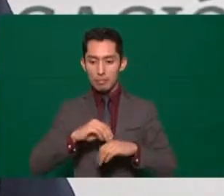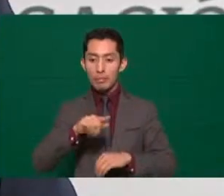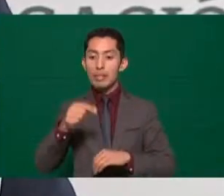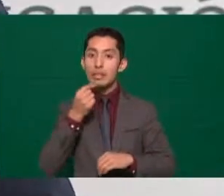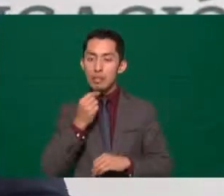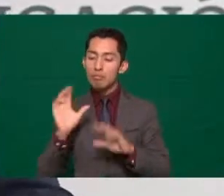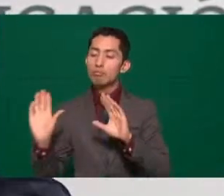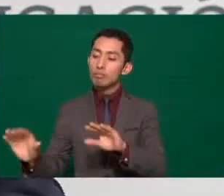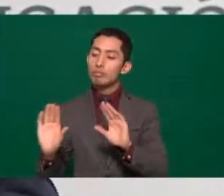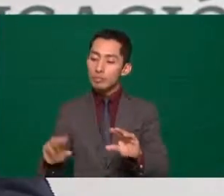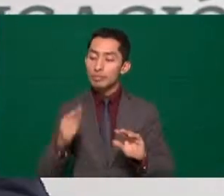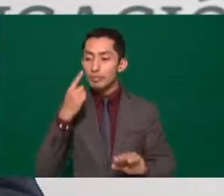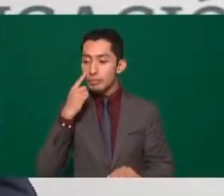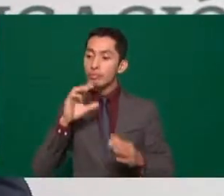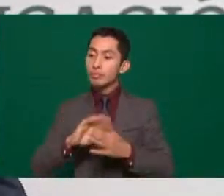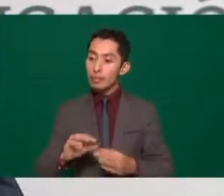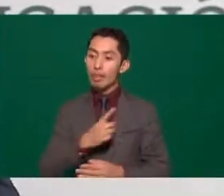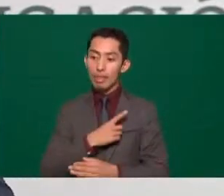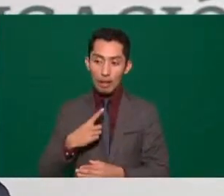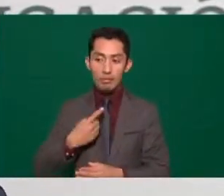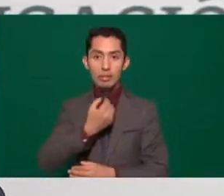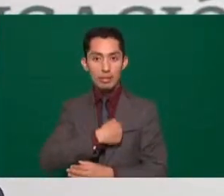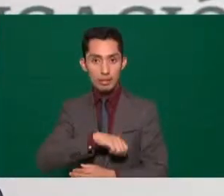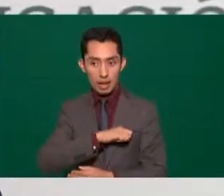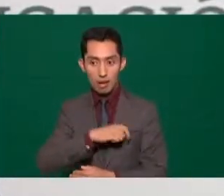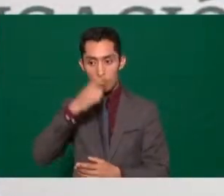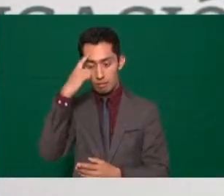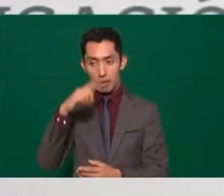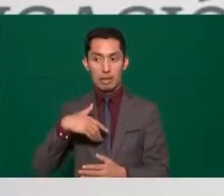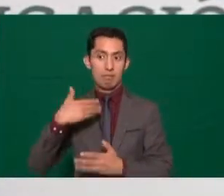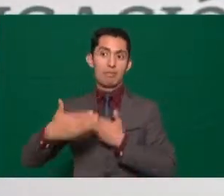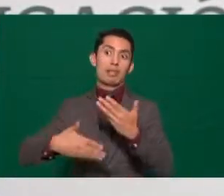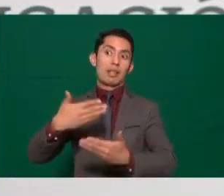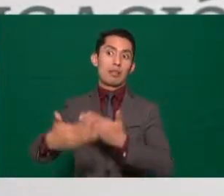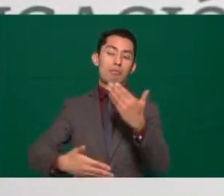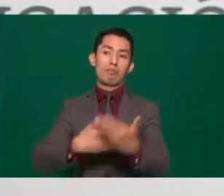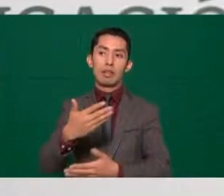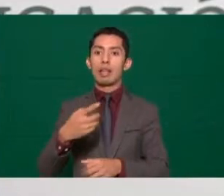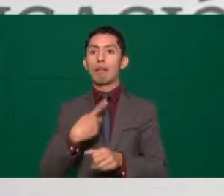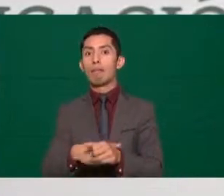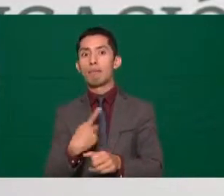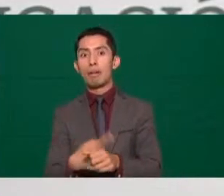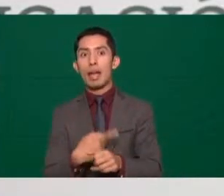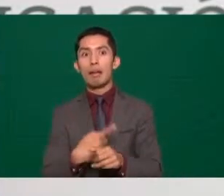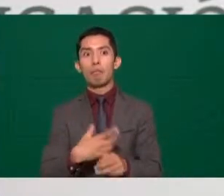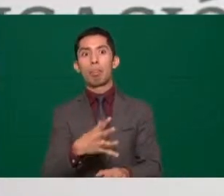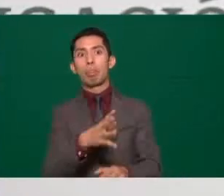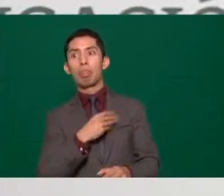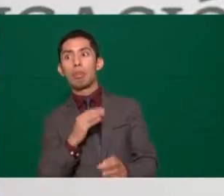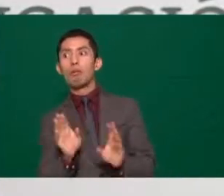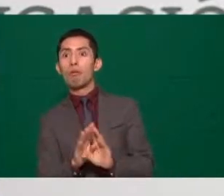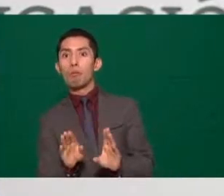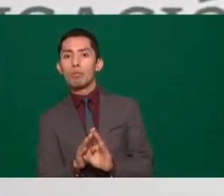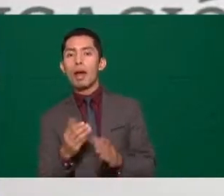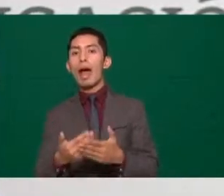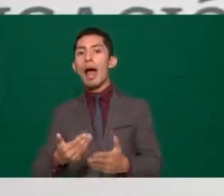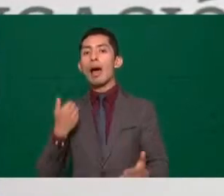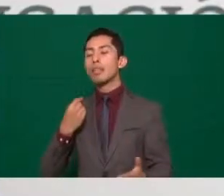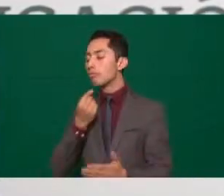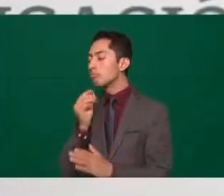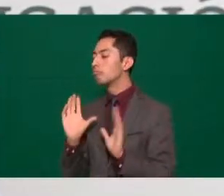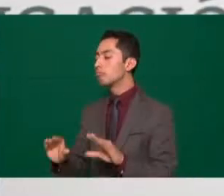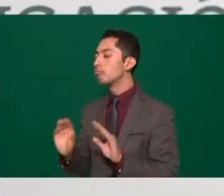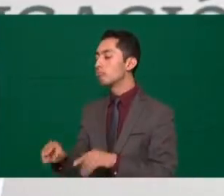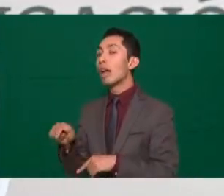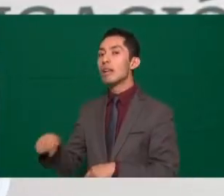estemos sanos y podamos enfrentar cualquier enfermedad. Es mejor prevenir que curar.